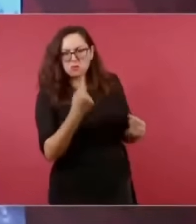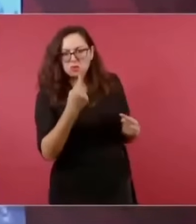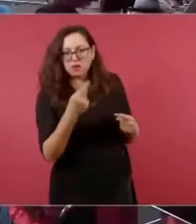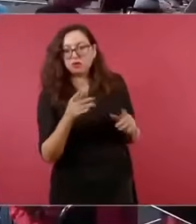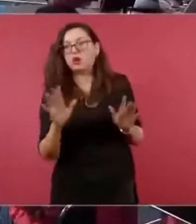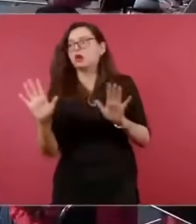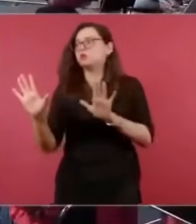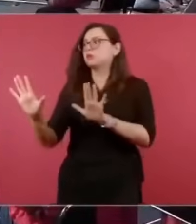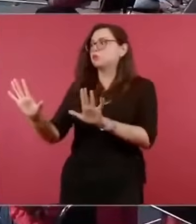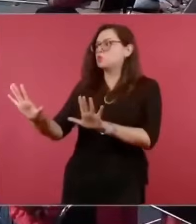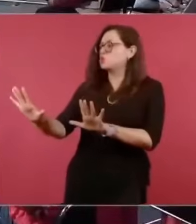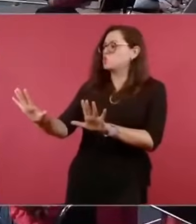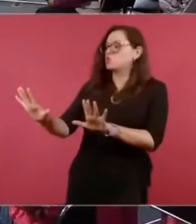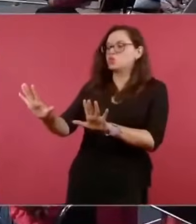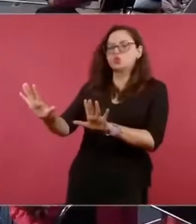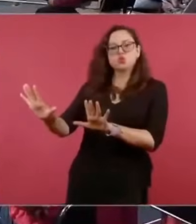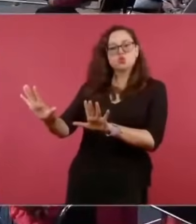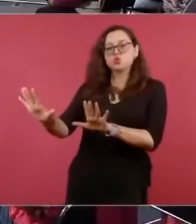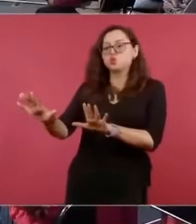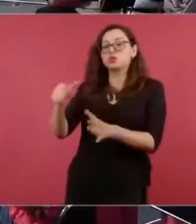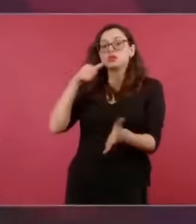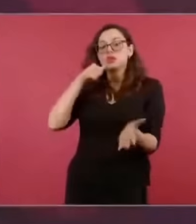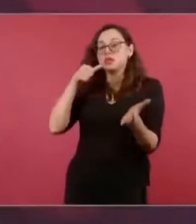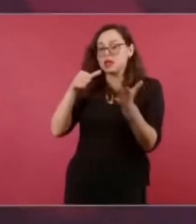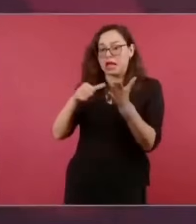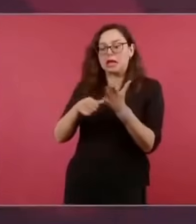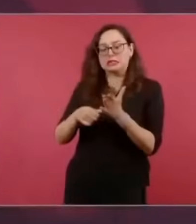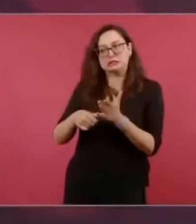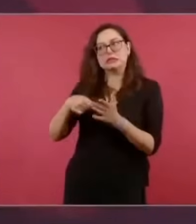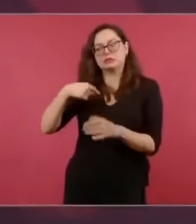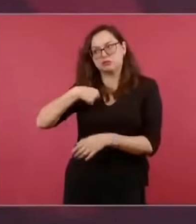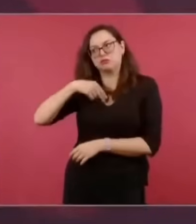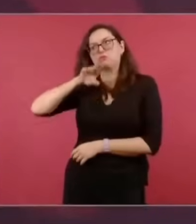extensa. Yo nada más le puse